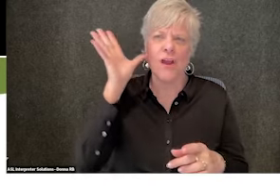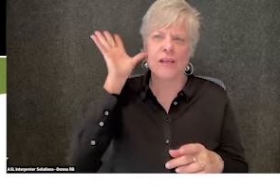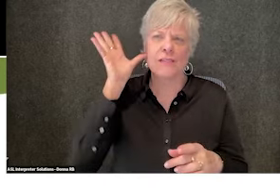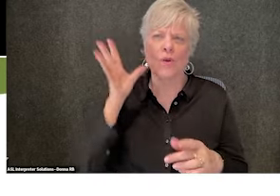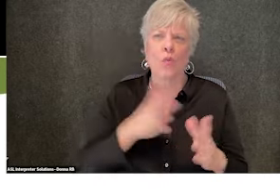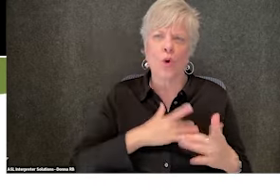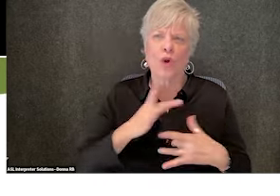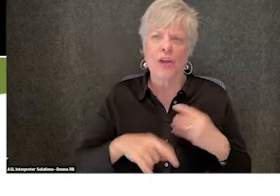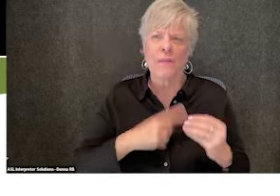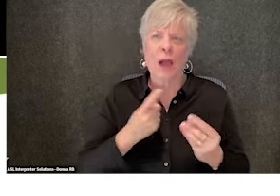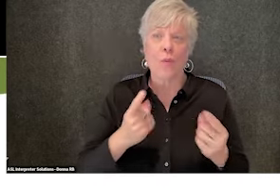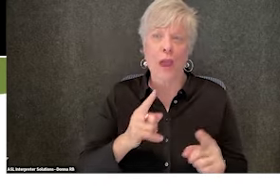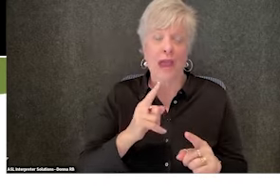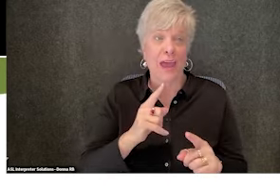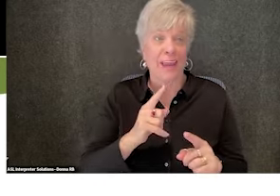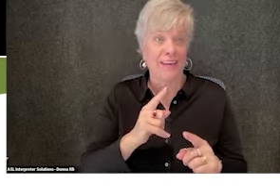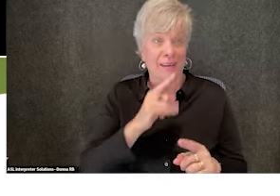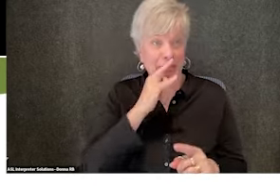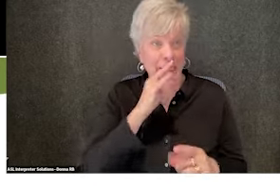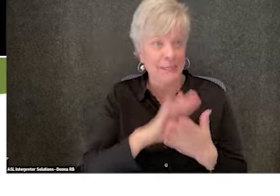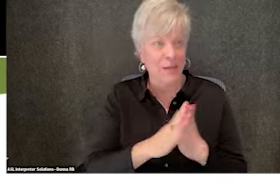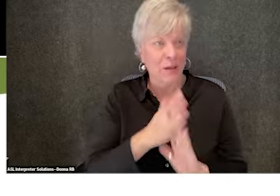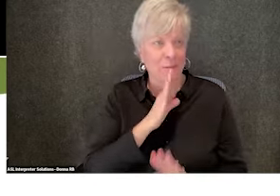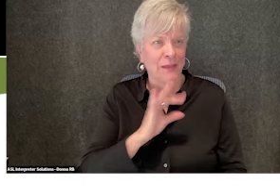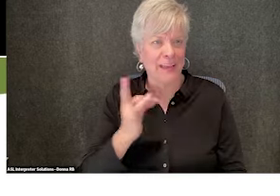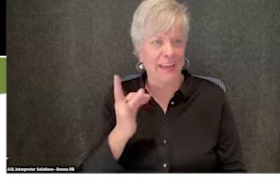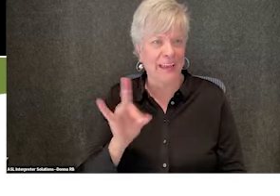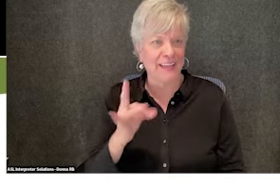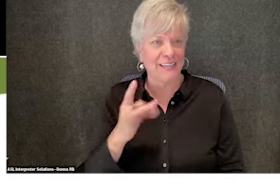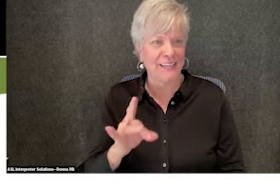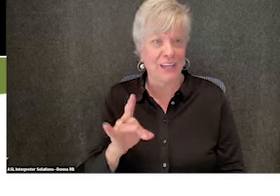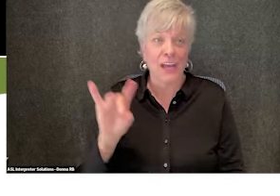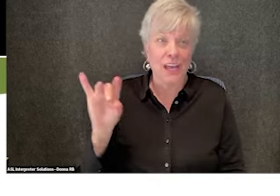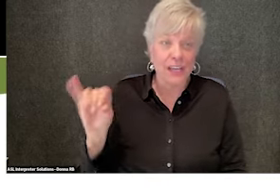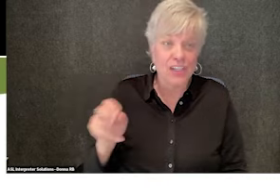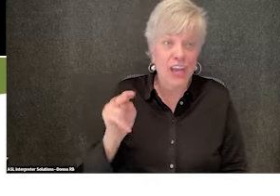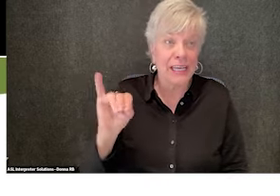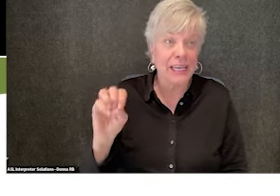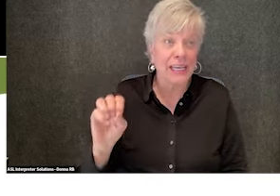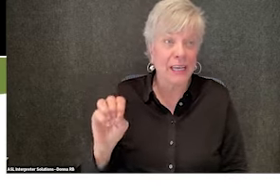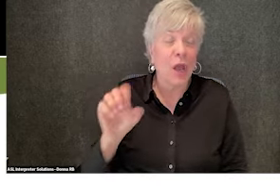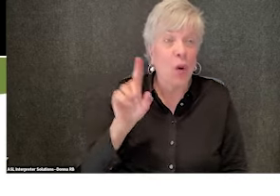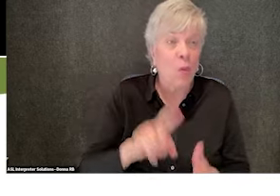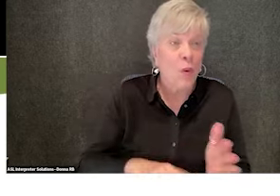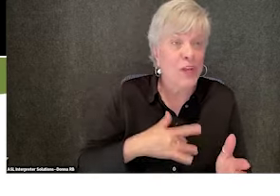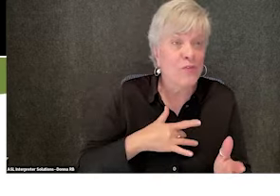Yo creo que mis padres se preocupan de que sí, cuando uno tiene 18 años es como